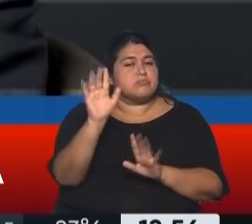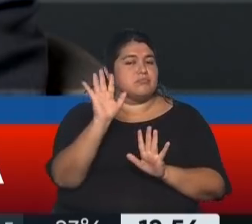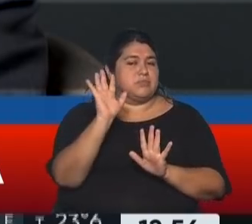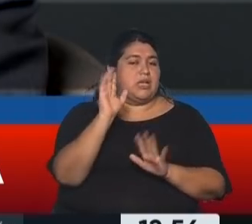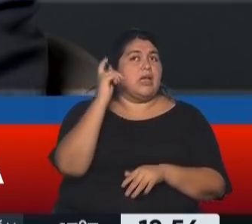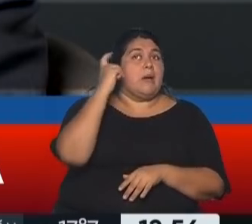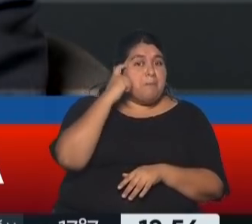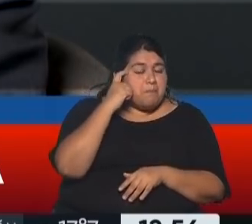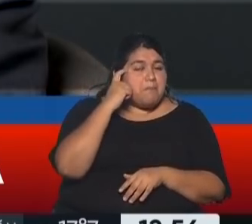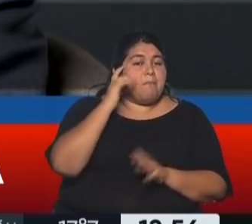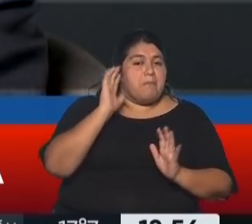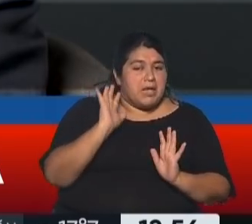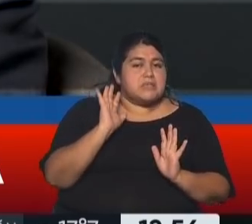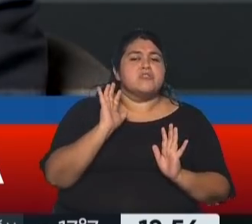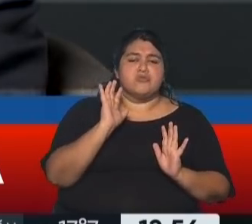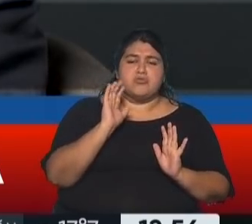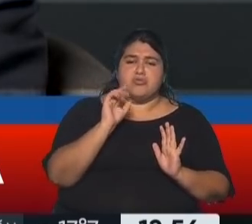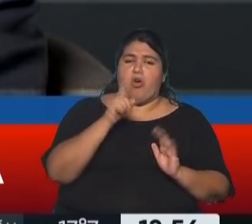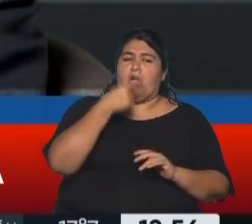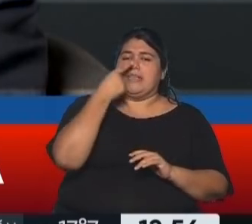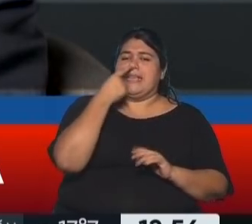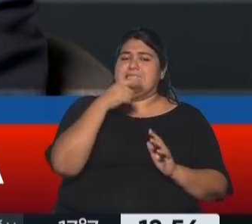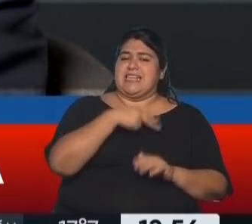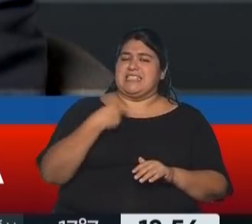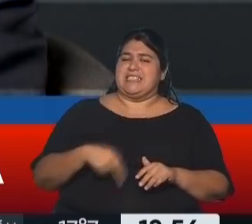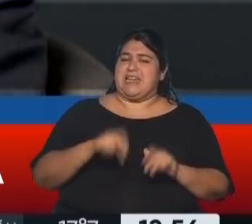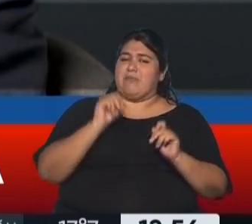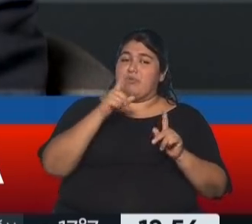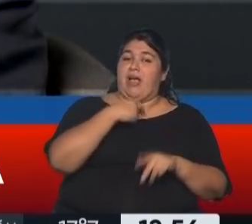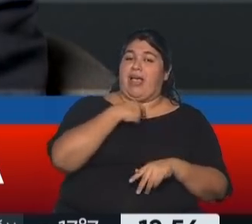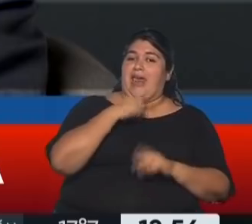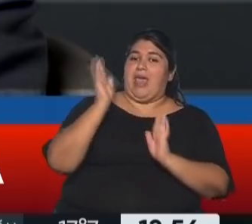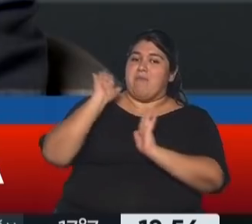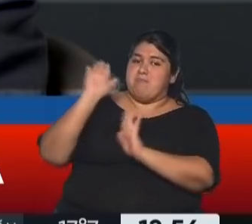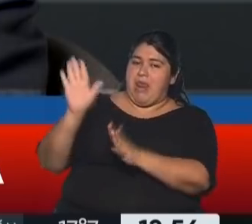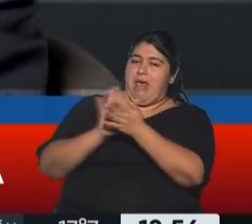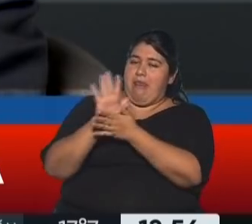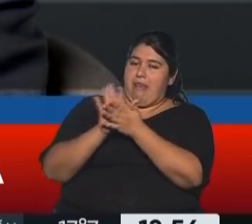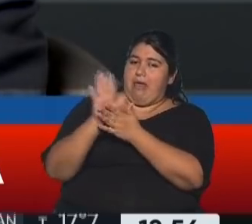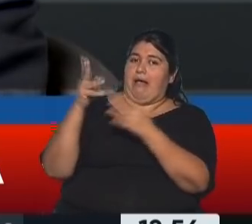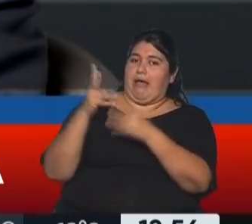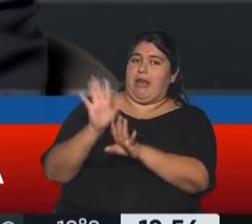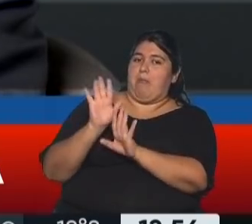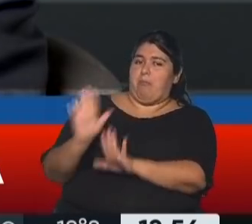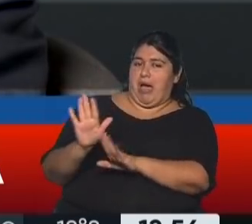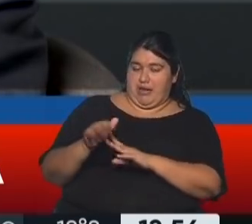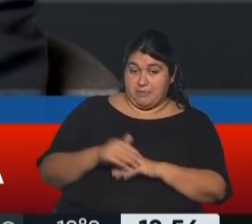are, and I think it is in China's interest to convince Mr. Putin to stop this war. And if